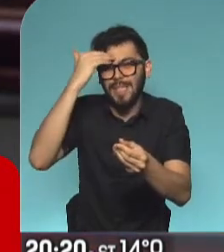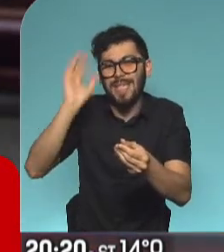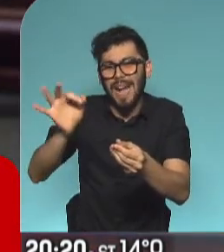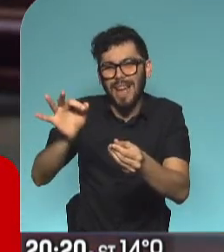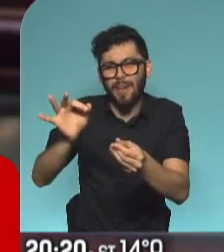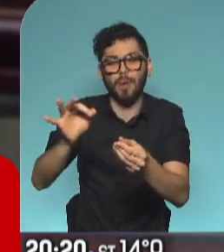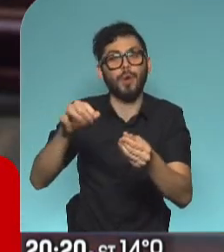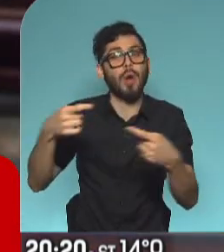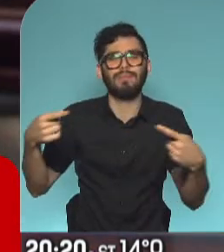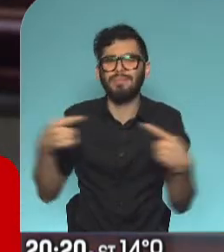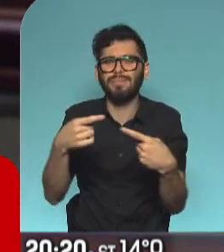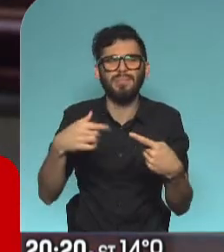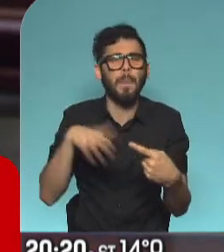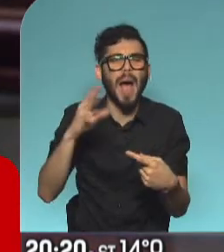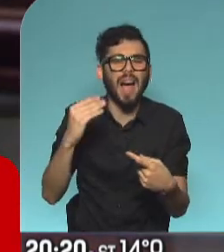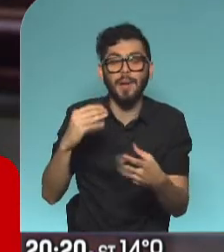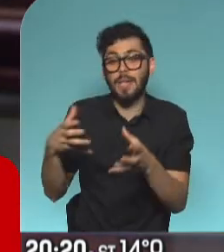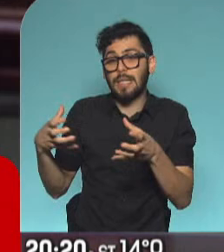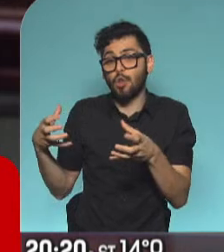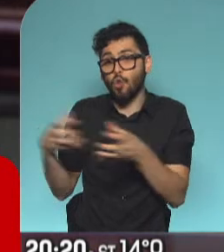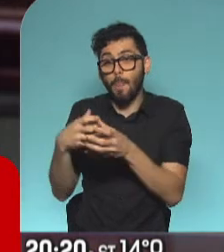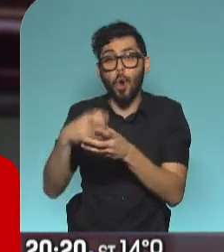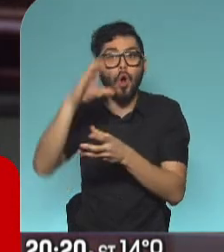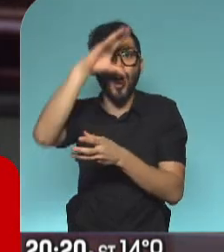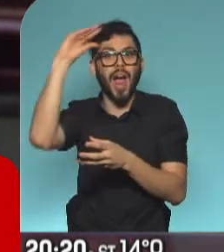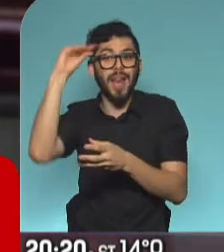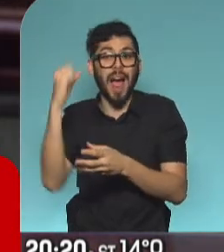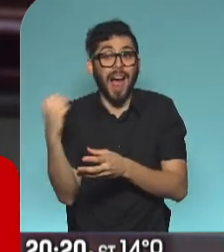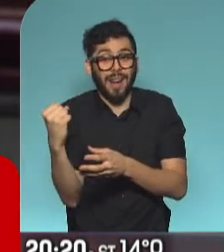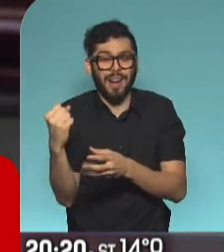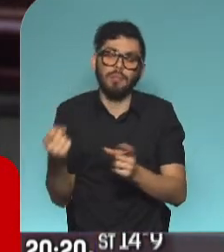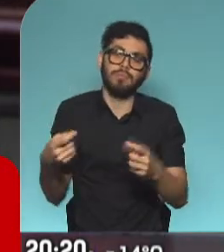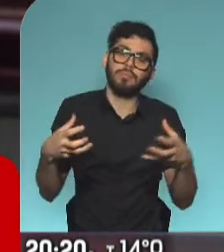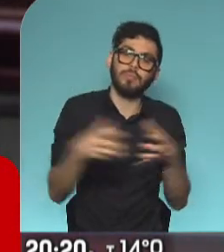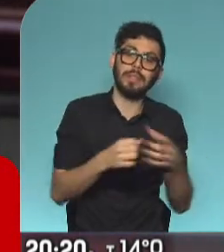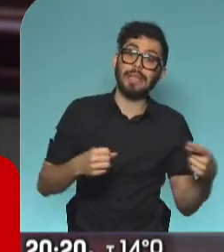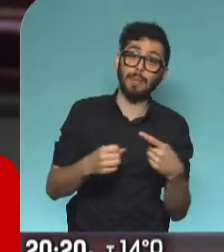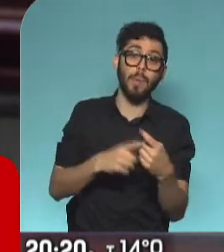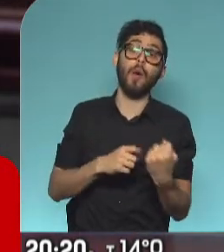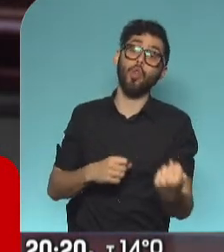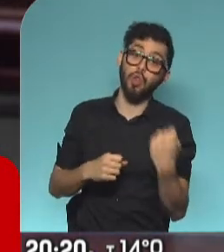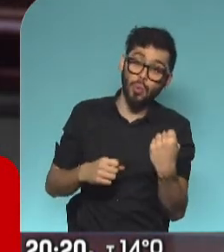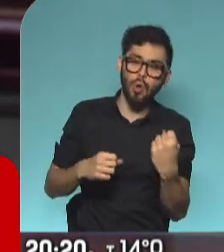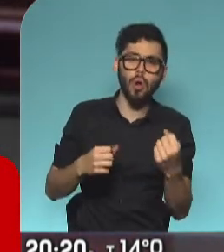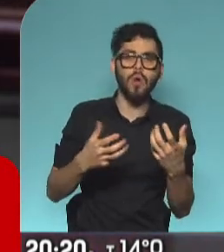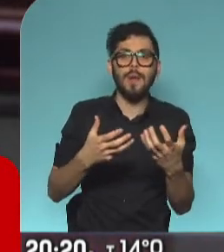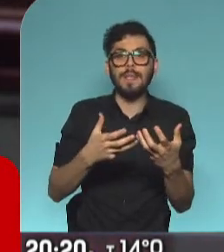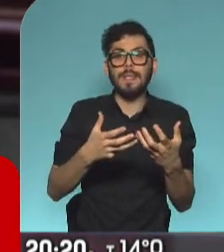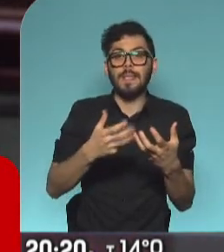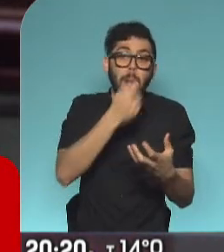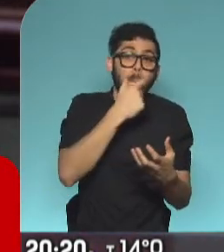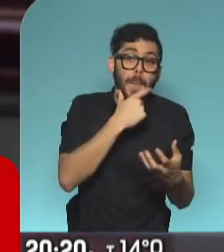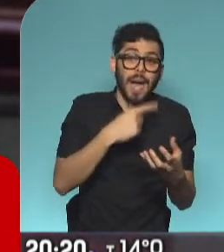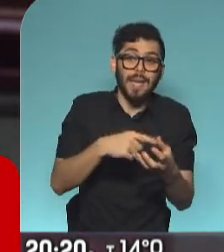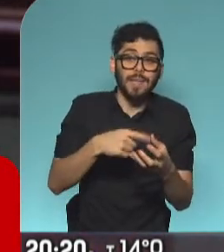vez desde el sector más duro del gobierno, desde el kirchnerismo, y el sector más duro de Cambiemos, de Juntos por el Cambio, el macrismo. No es tanto